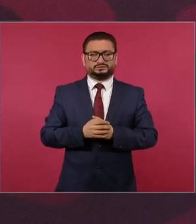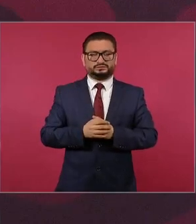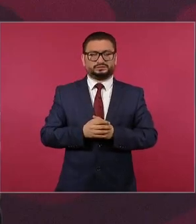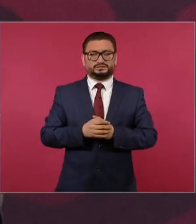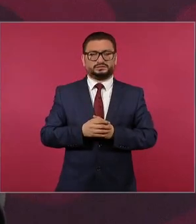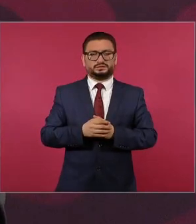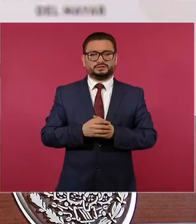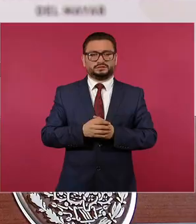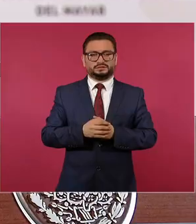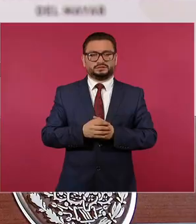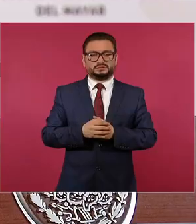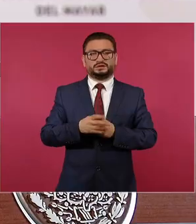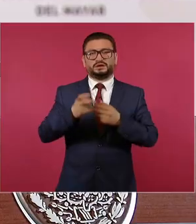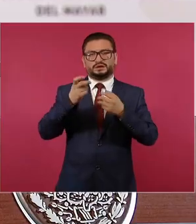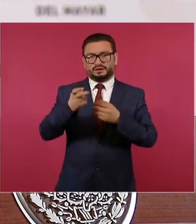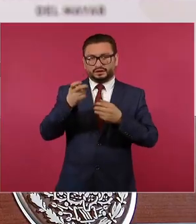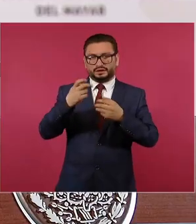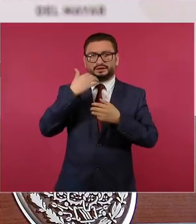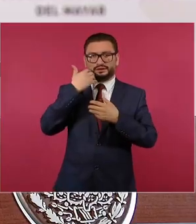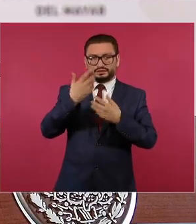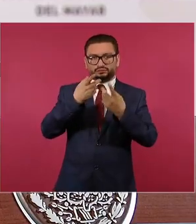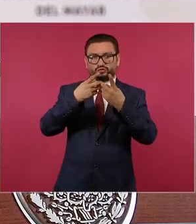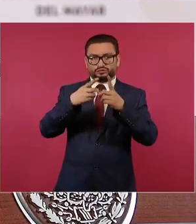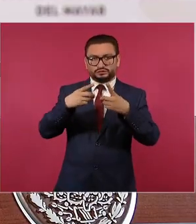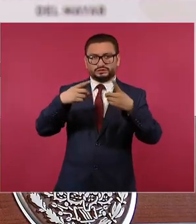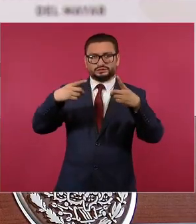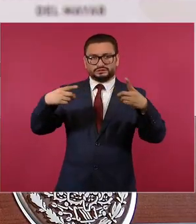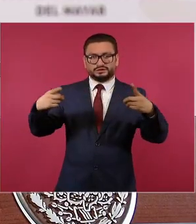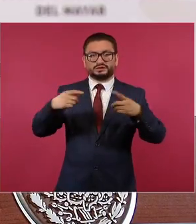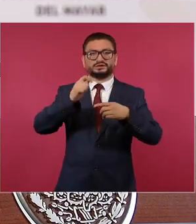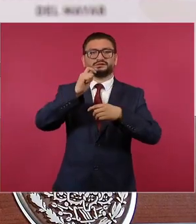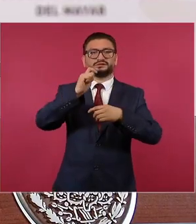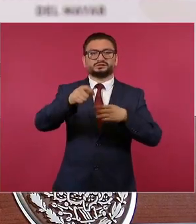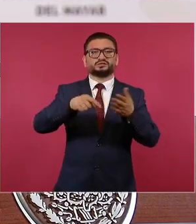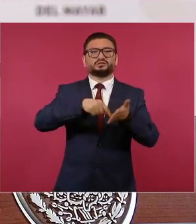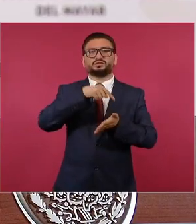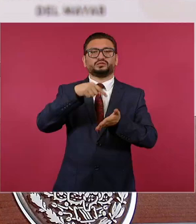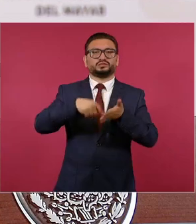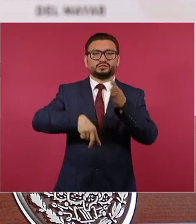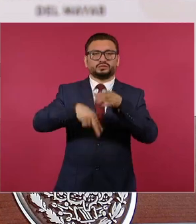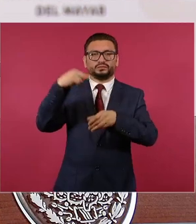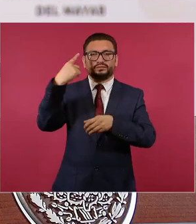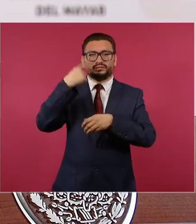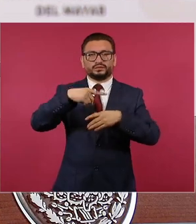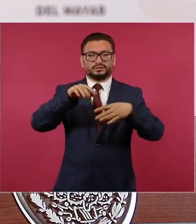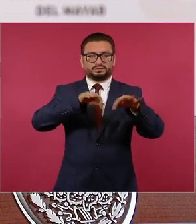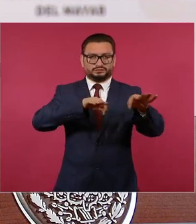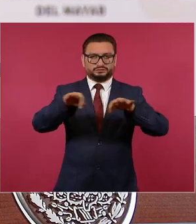son cortinas de desarrollo, porque es empleo.